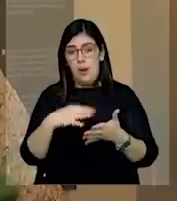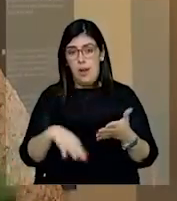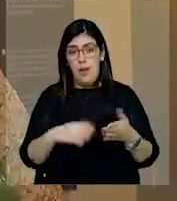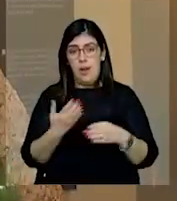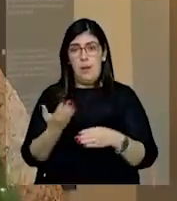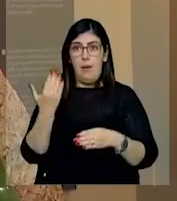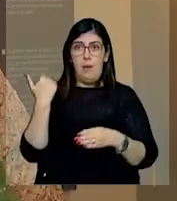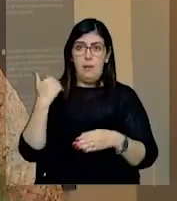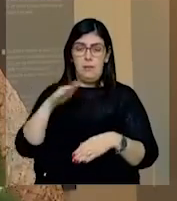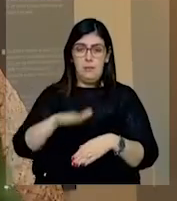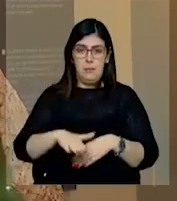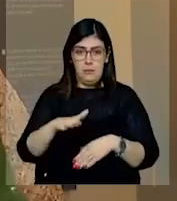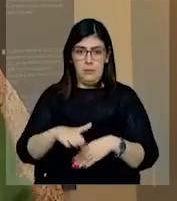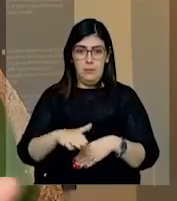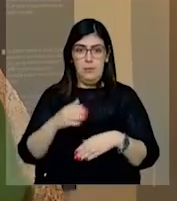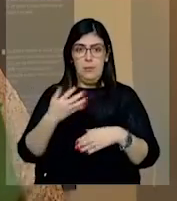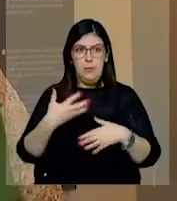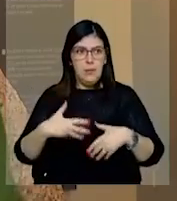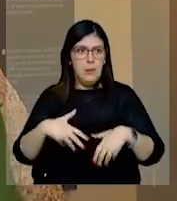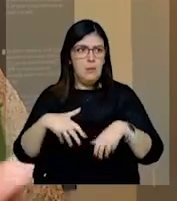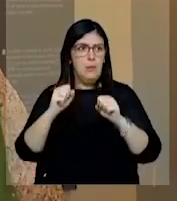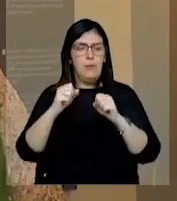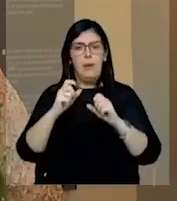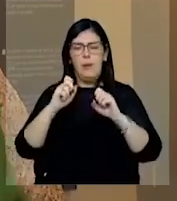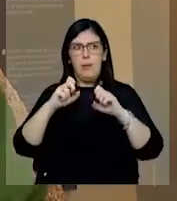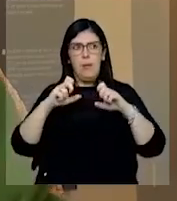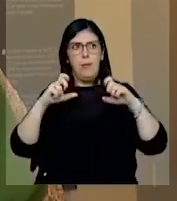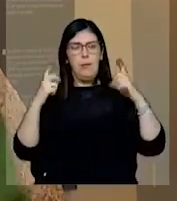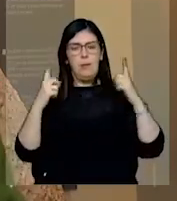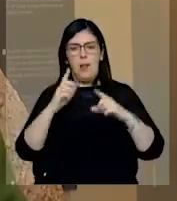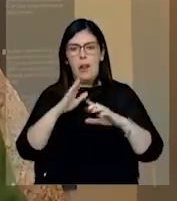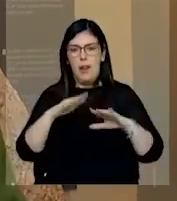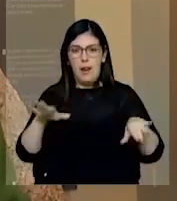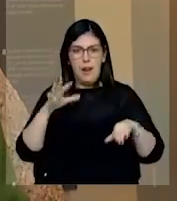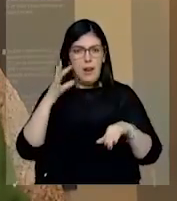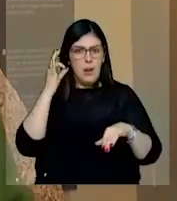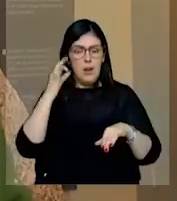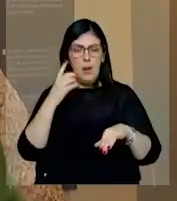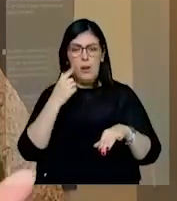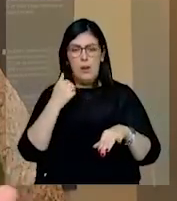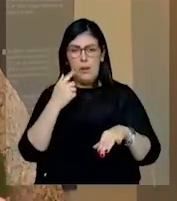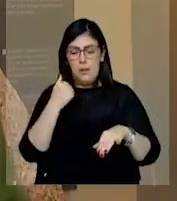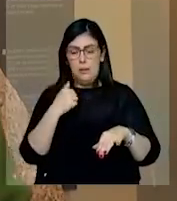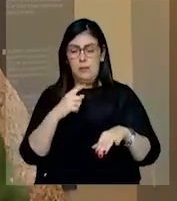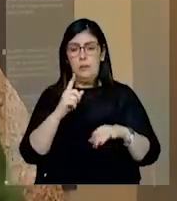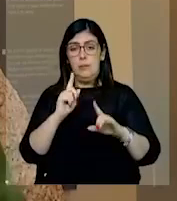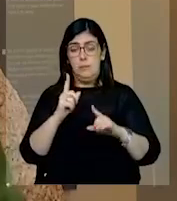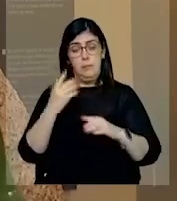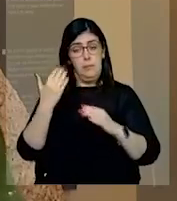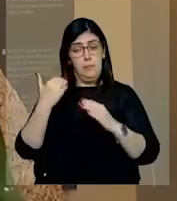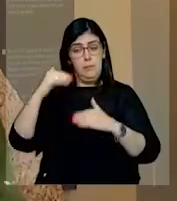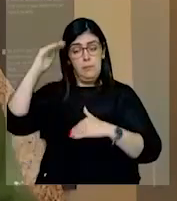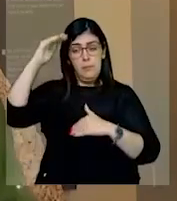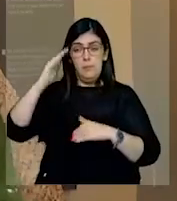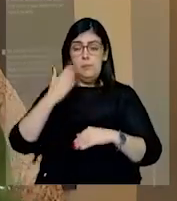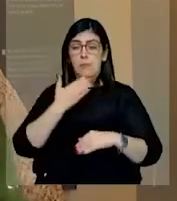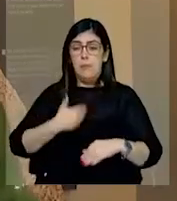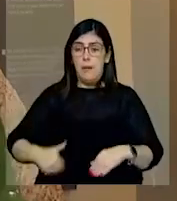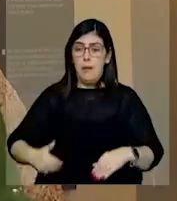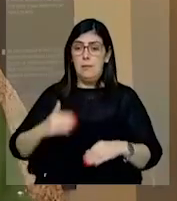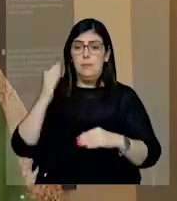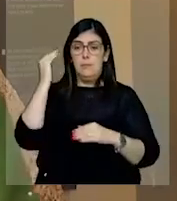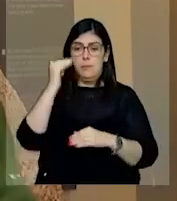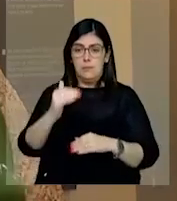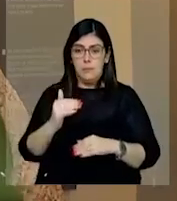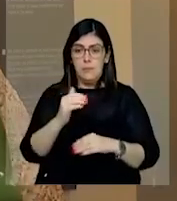a despertar la curiosidad de los chicos, de las chicas, pero también de los grandes, de las maestras, los docentes, que puedan encontrar una